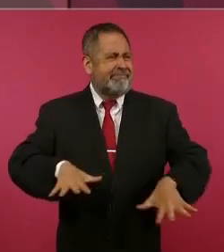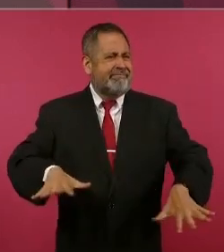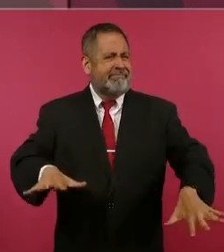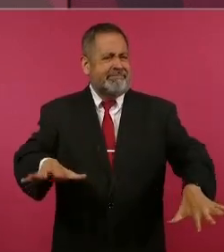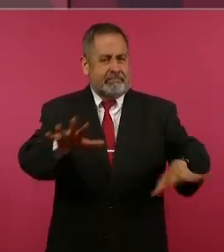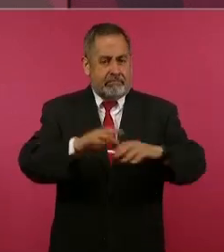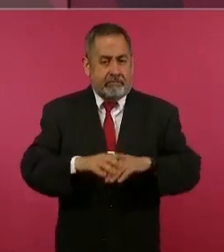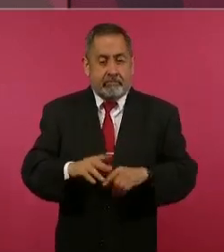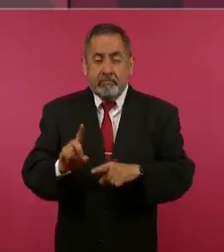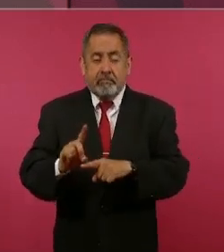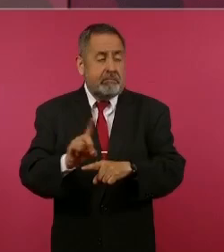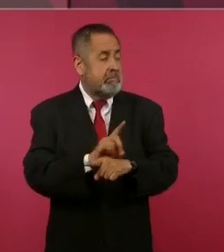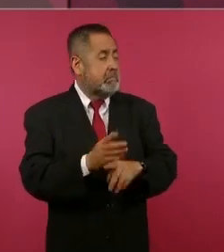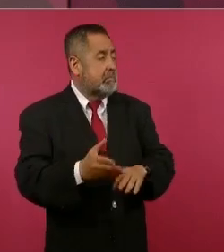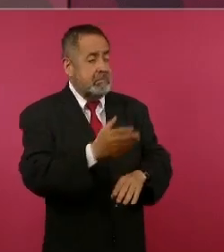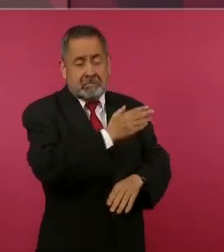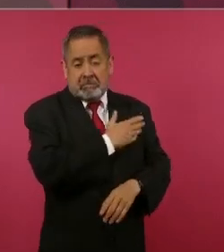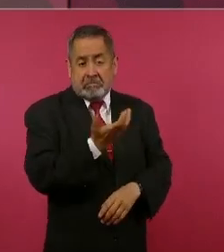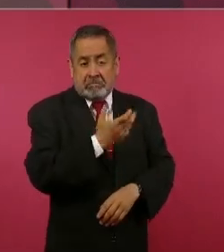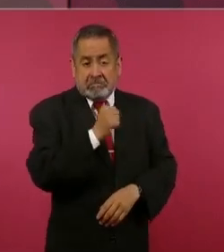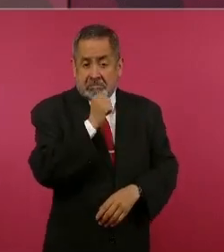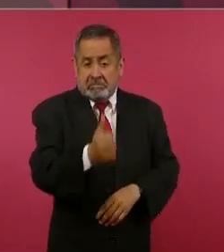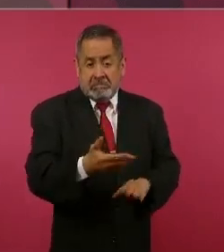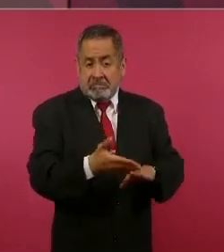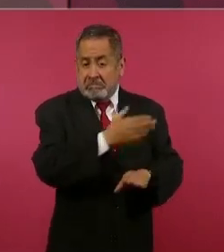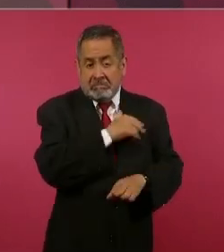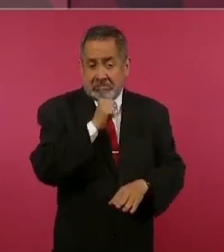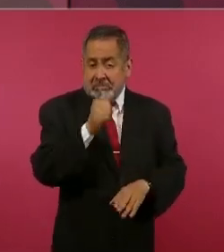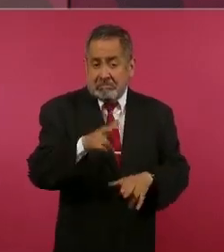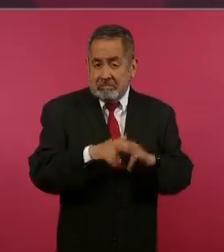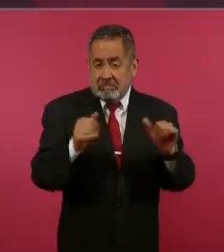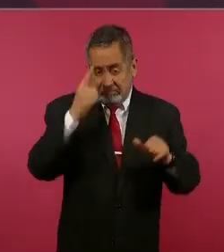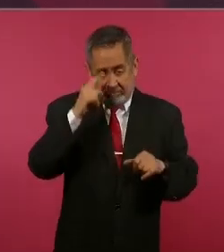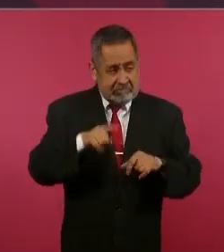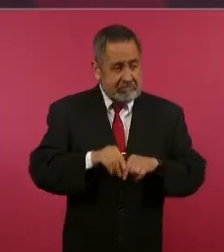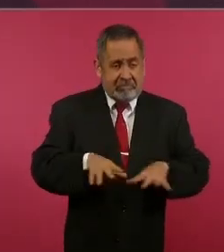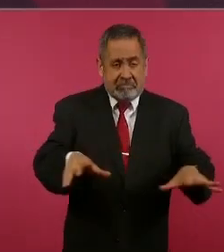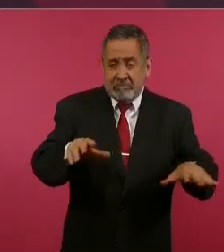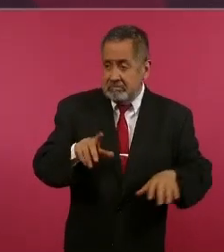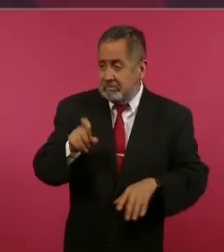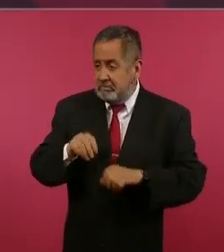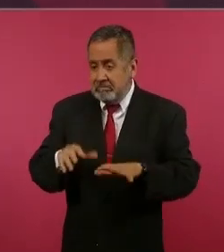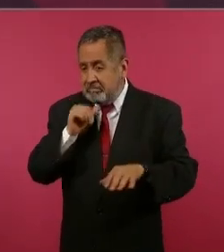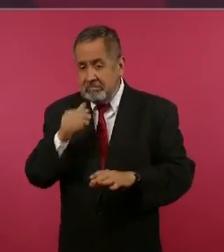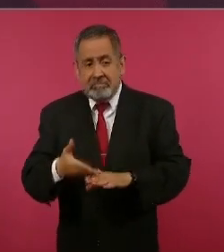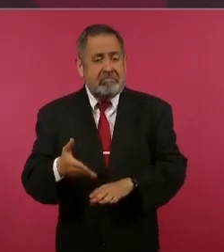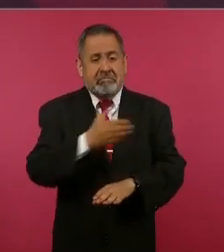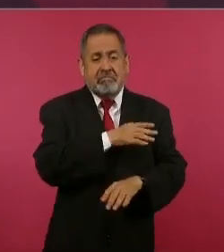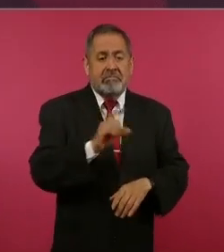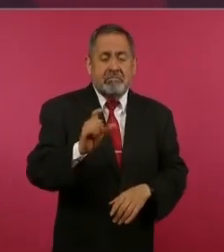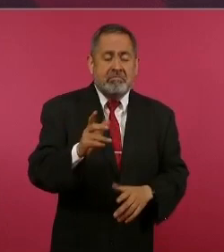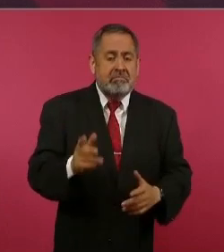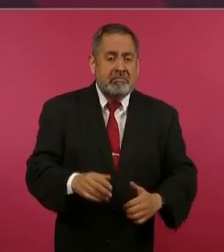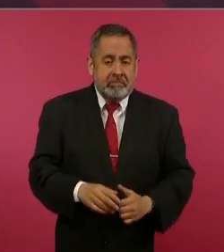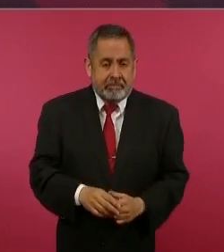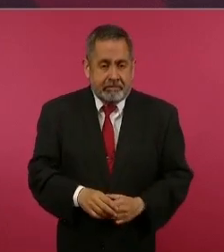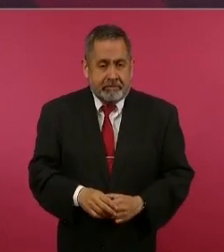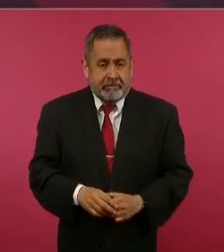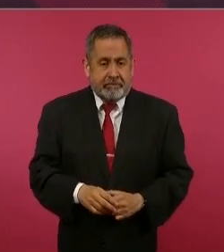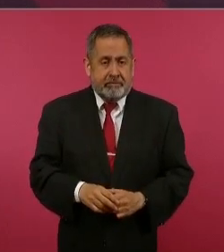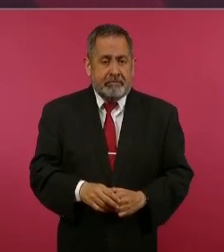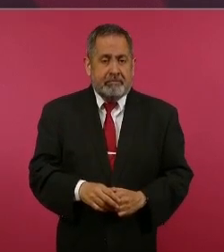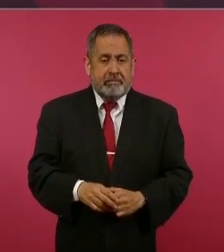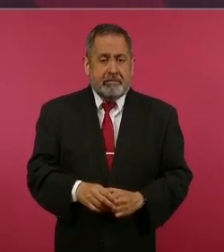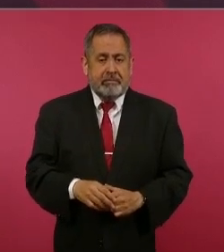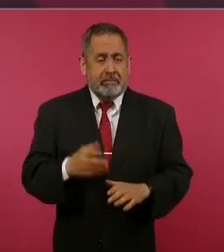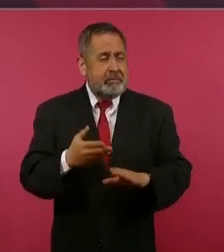¿Saben desde cuándo no se hacían distritos de riego? ¿O cuánto se